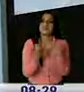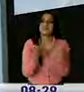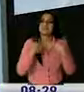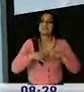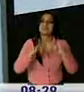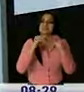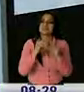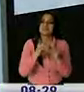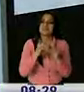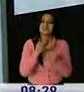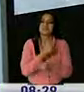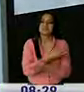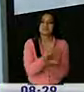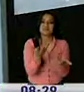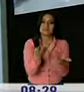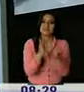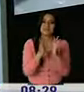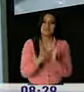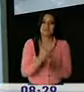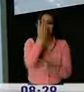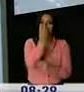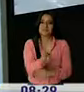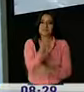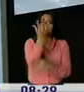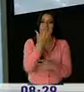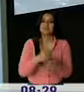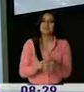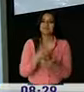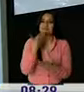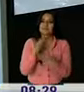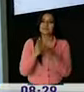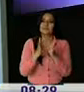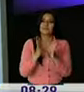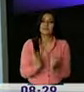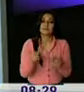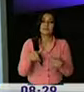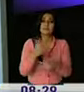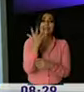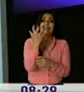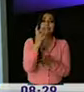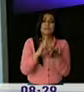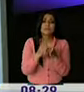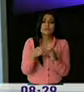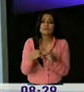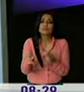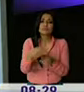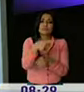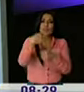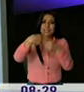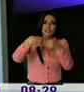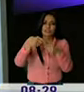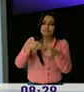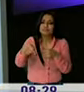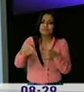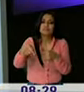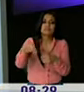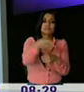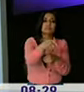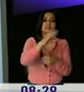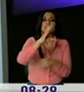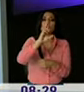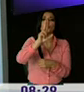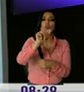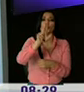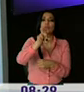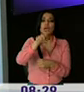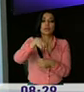ustedes en estudios. Muy buenos días. Gracias, Andreita. Y a 15 minutitos de ahí, donde está el Tingo, está Cunuyaco, en la vía